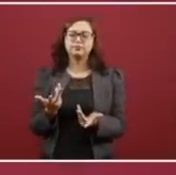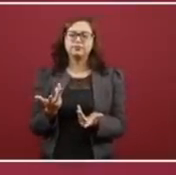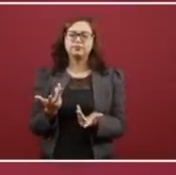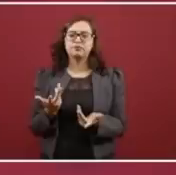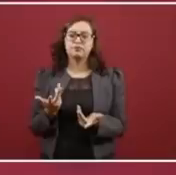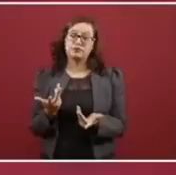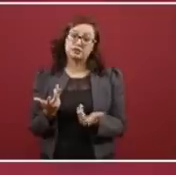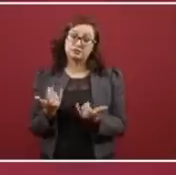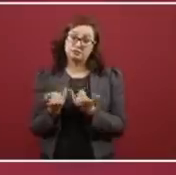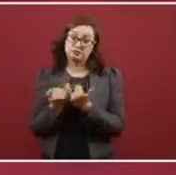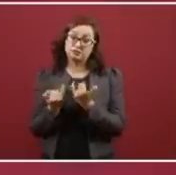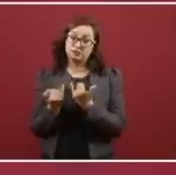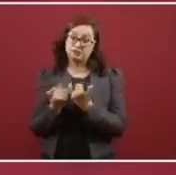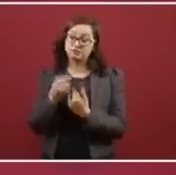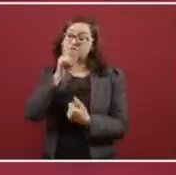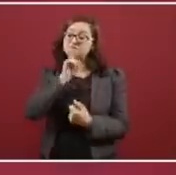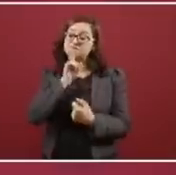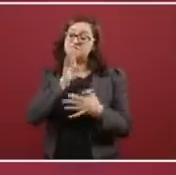del demonio